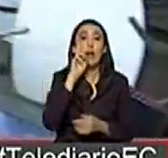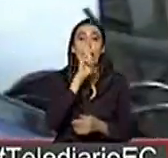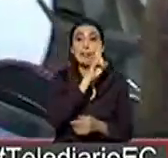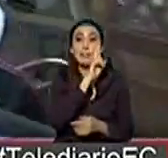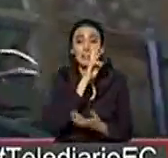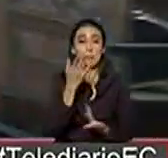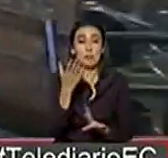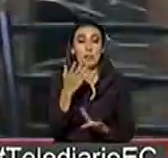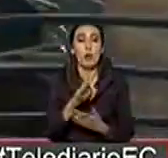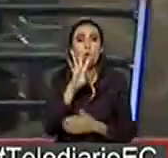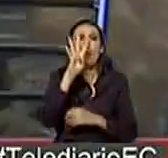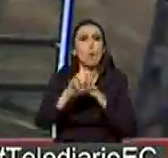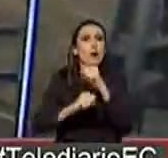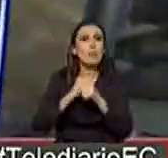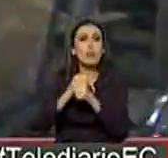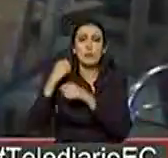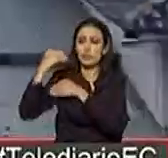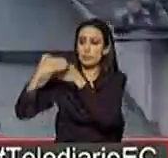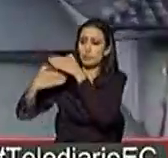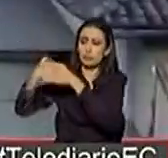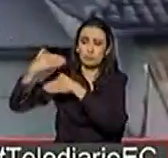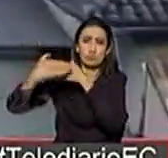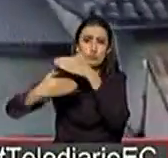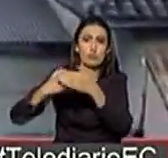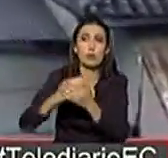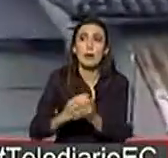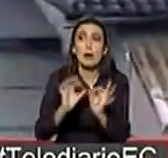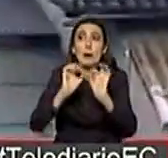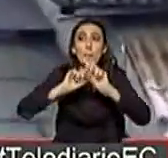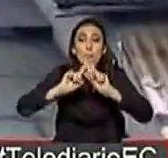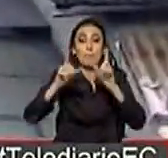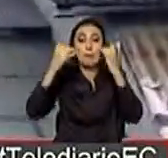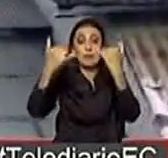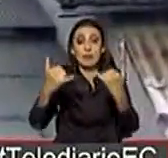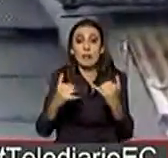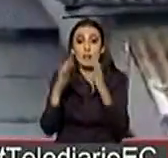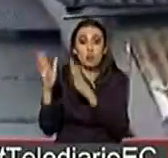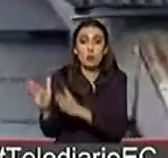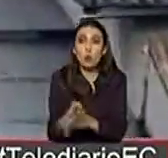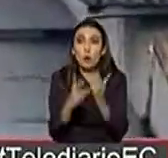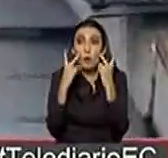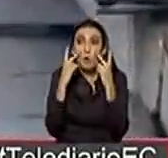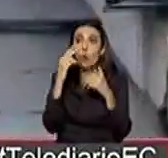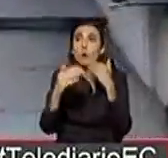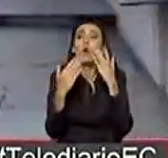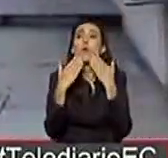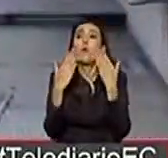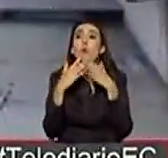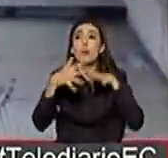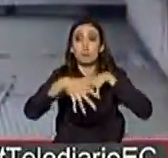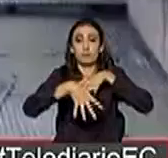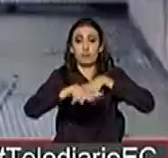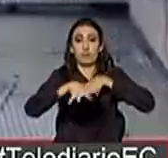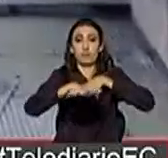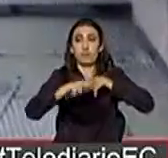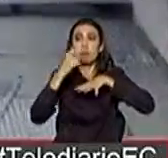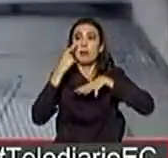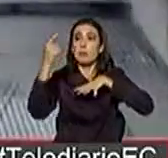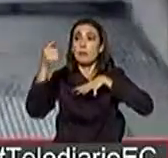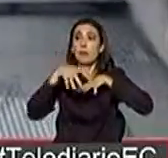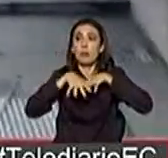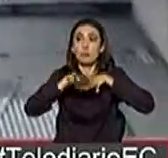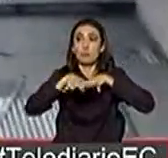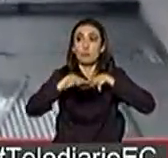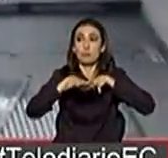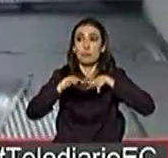y noche todo quedó destruido este vídeo pudo captar el momento preciso en que los supuestos manifestantes se sacaban todo